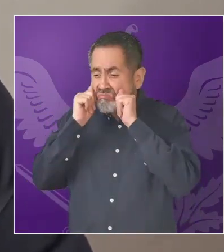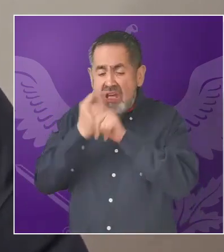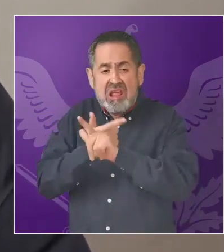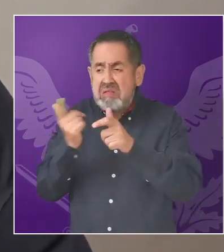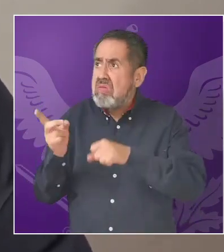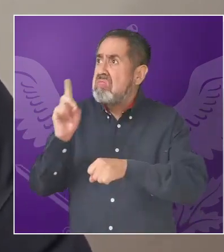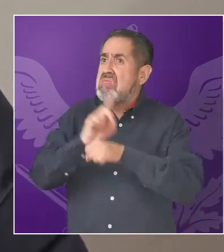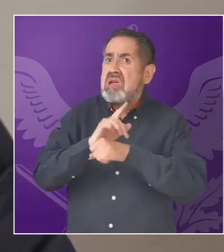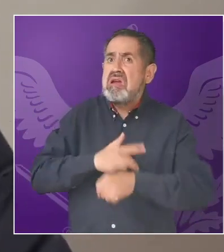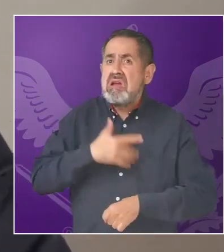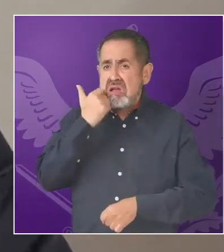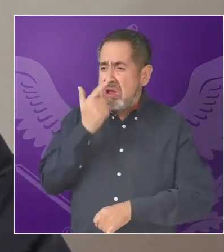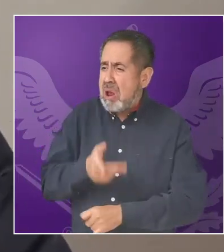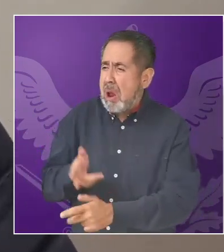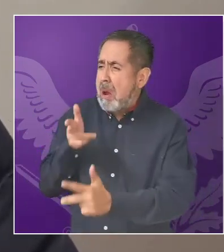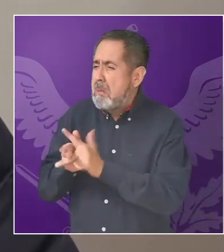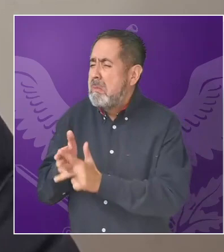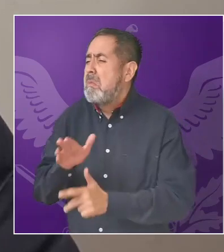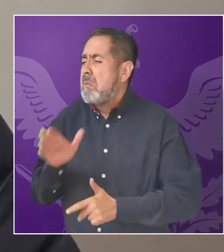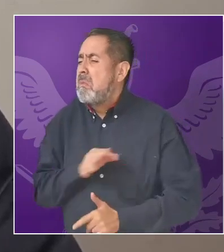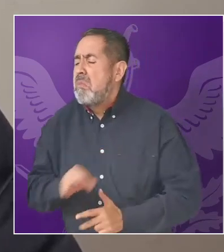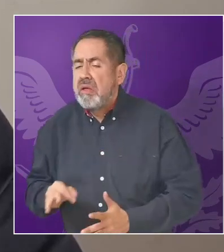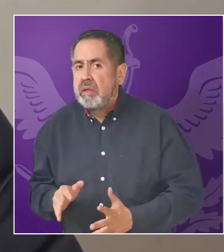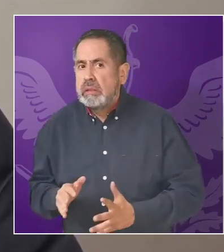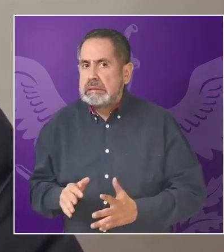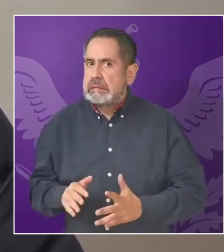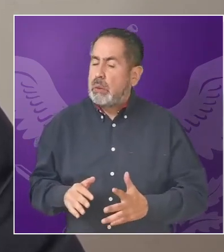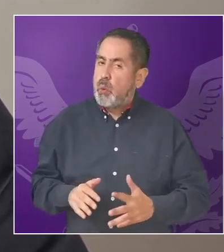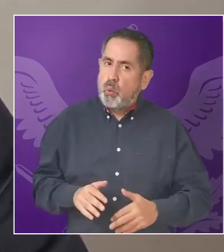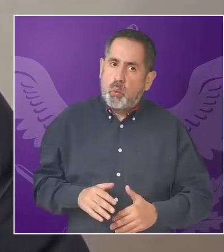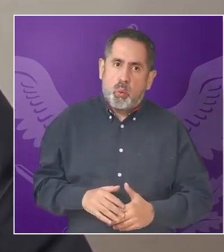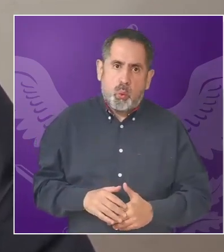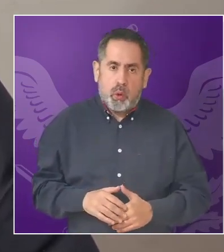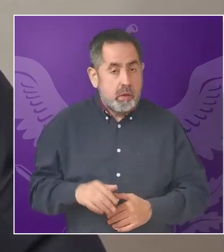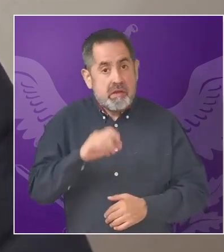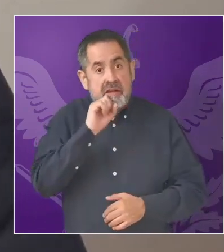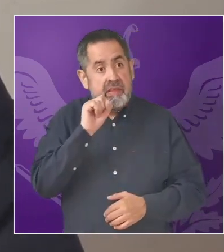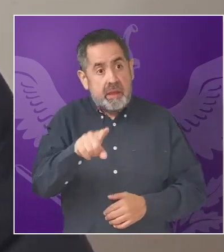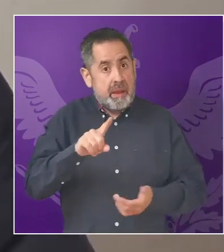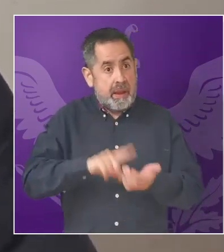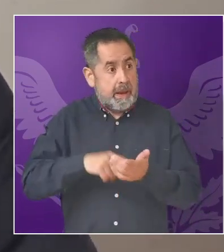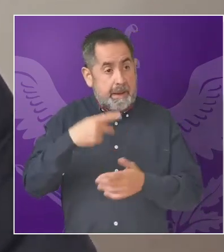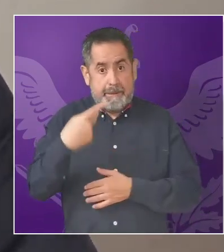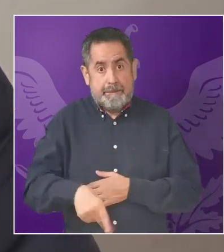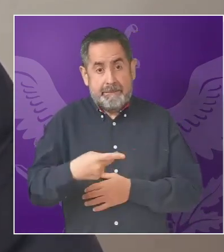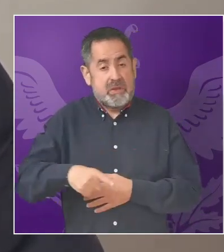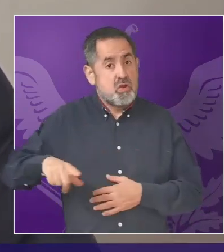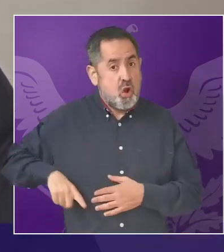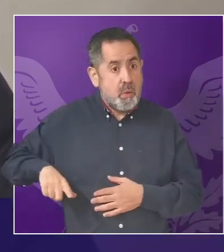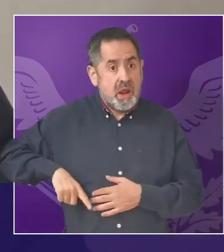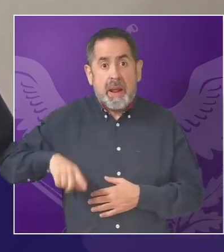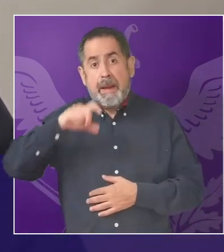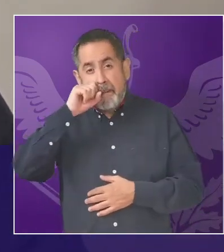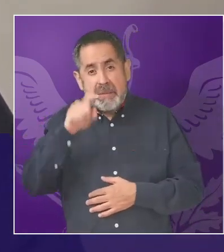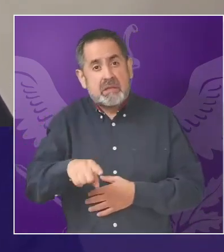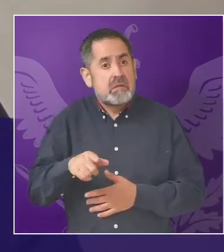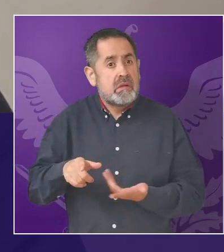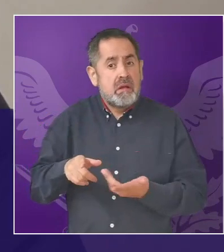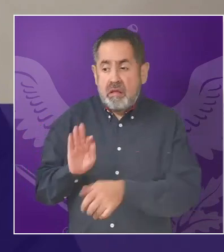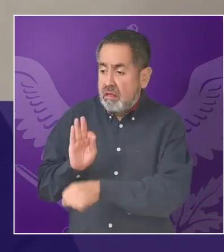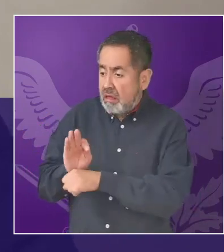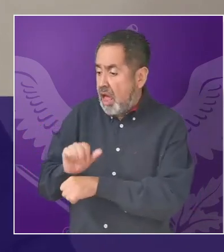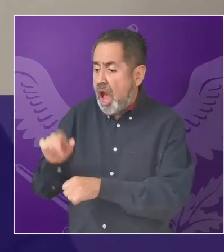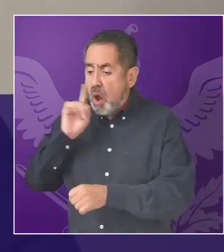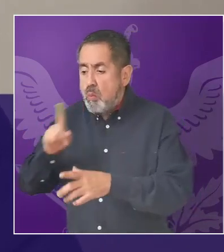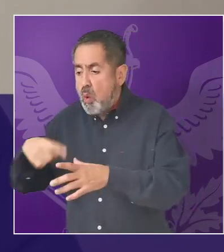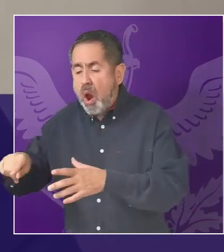estamos y que pueden meterse cuando quieran. También ocurre que el propio Estado es